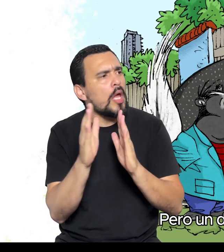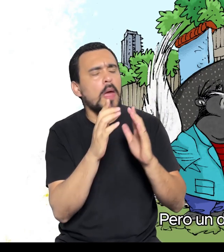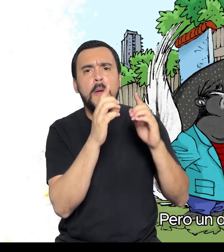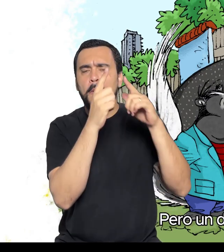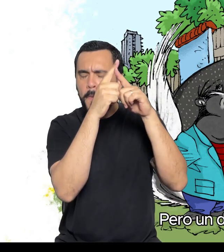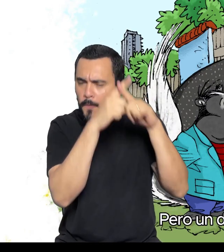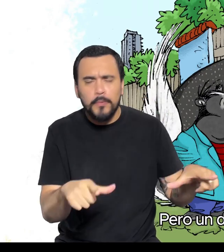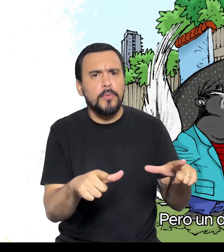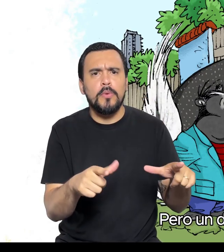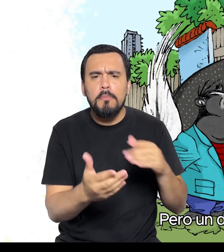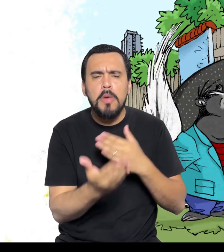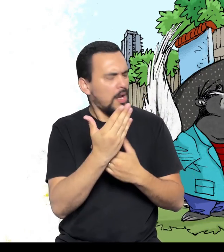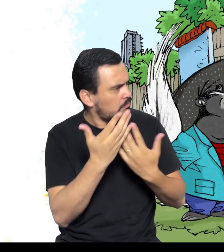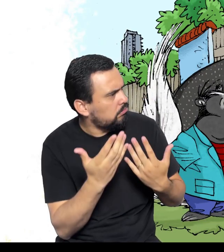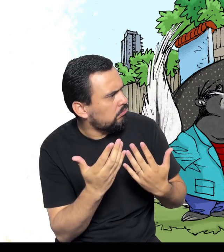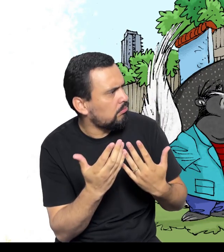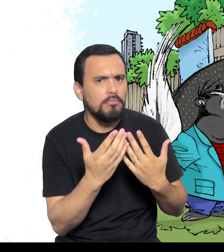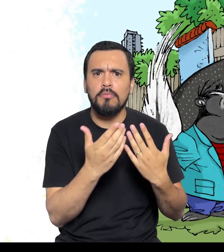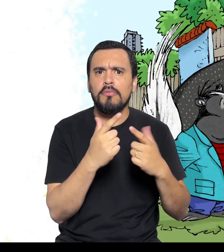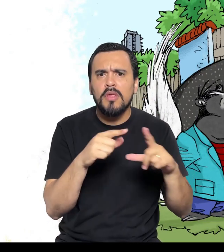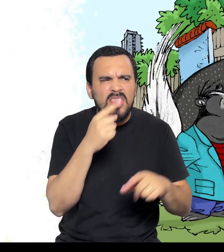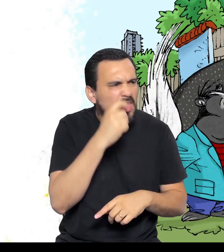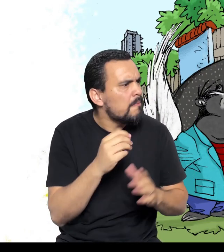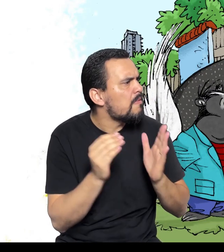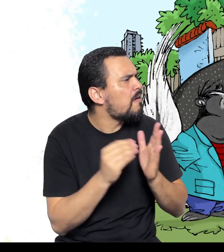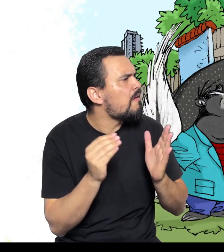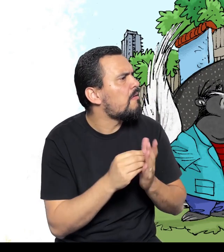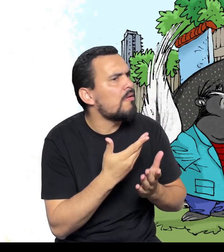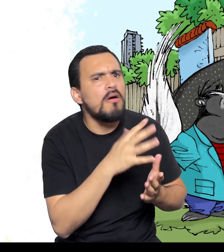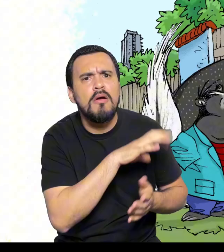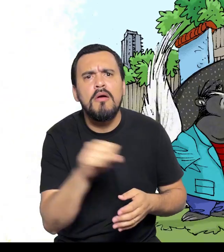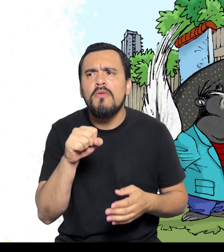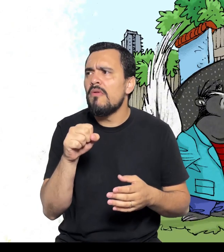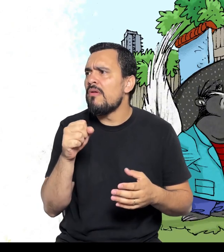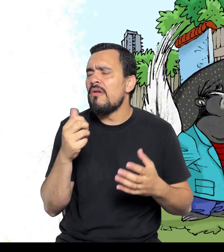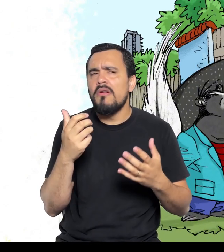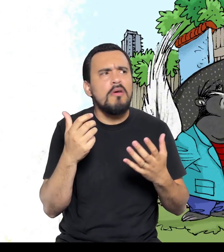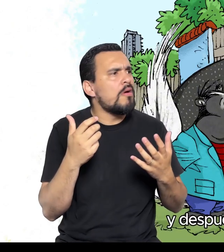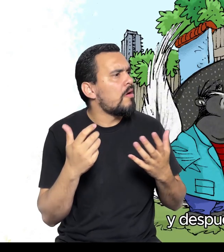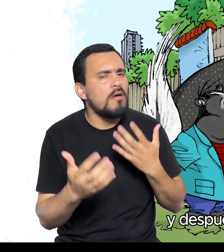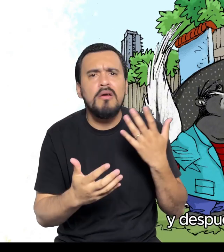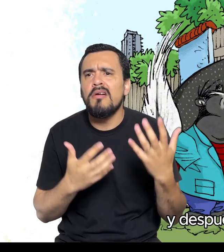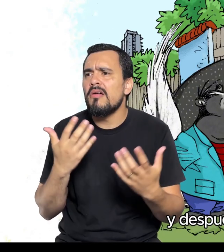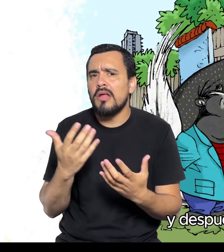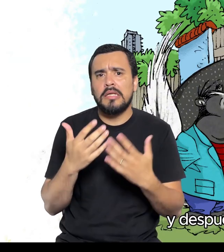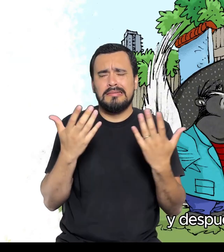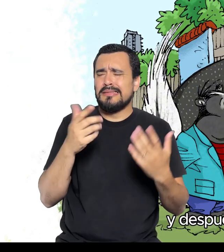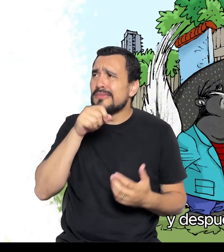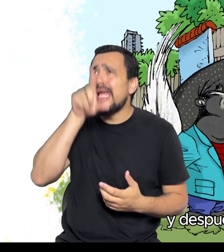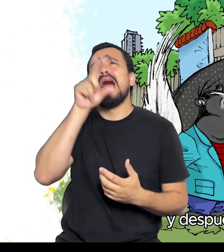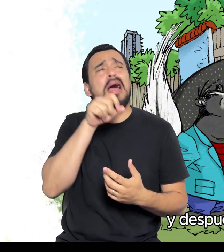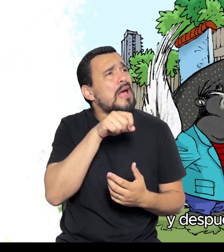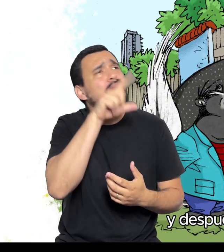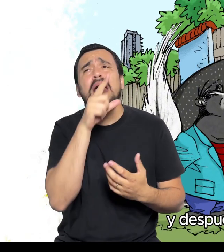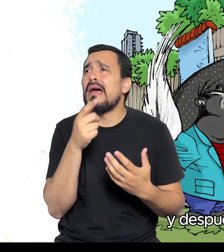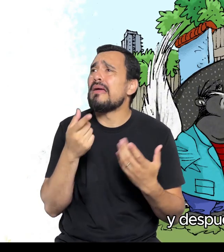amaneció enteramente vacía. ¿Quién habrá hecho esto?, se preguntó la señorita Tocay. Y después lanzó